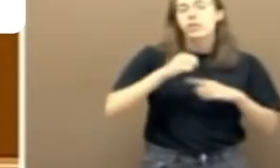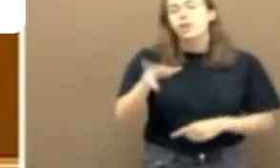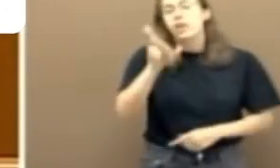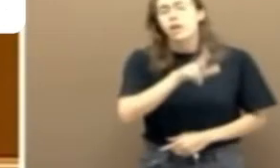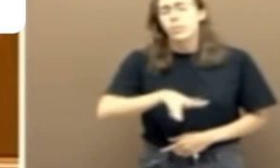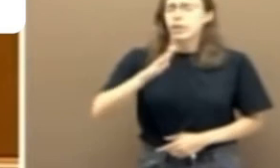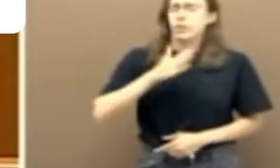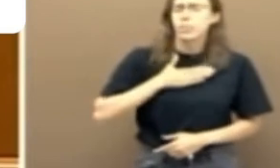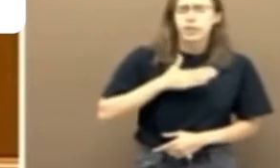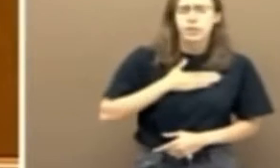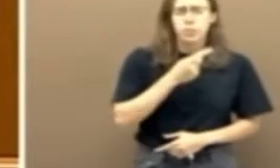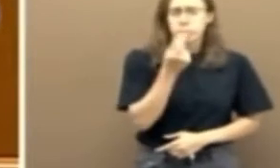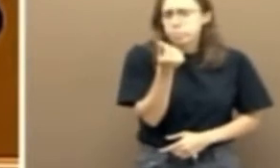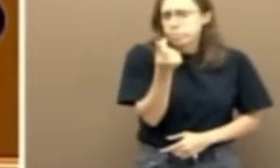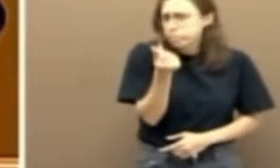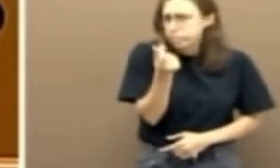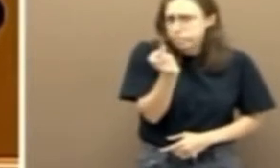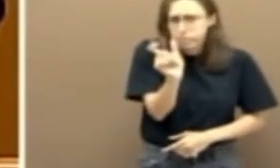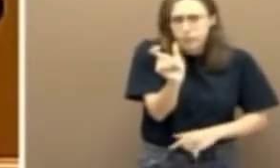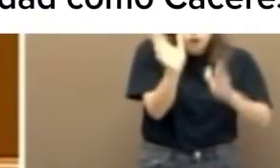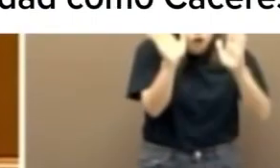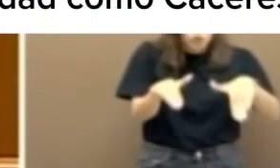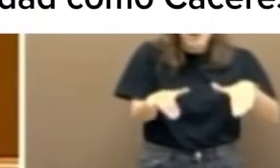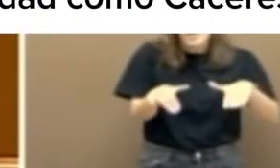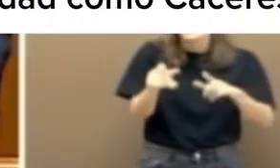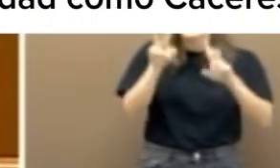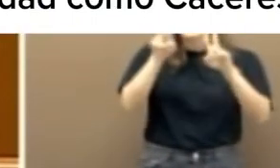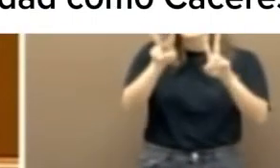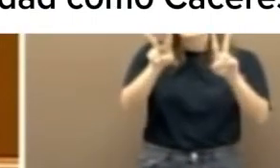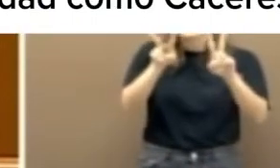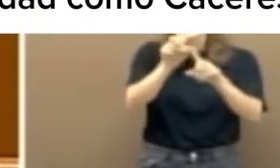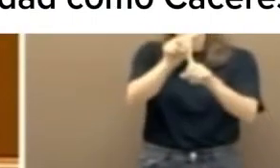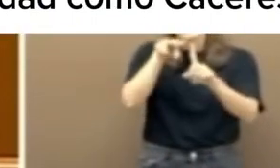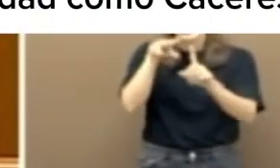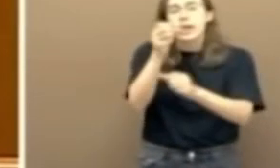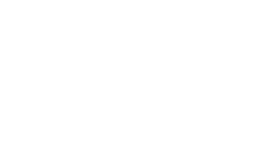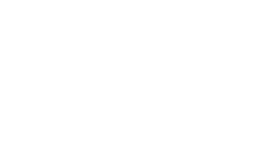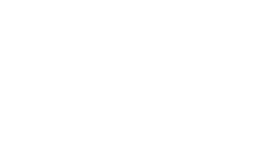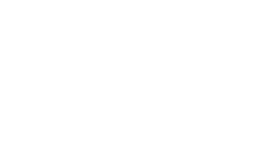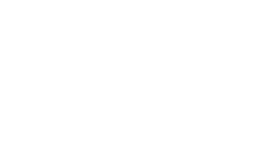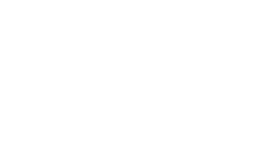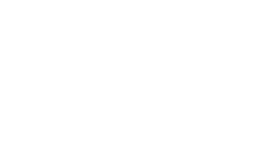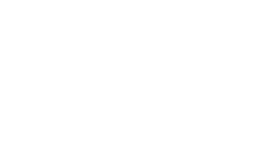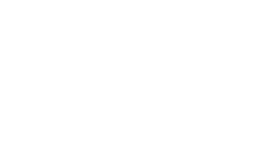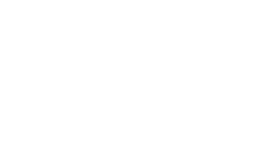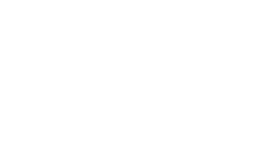incalculable en lo económico para una ciudad patrimonio de la humanidad como Cáceres.